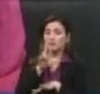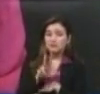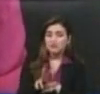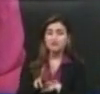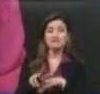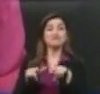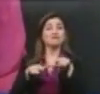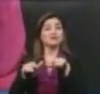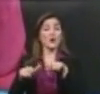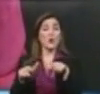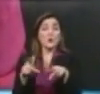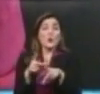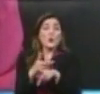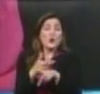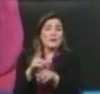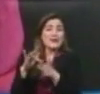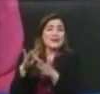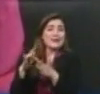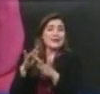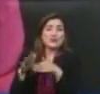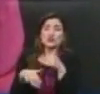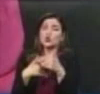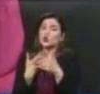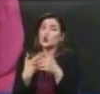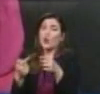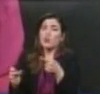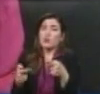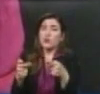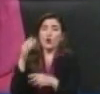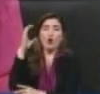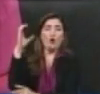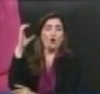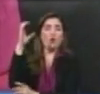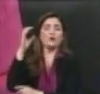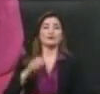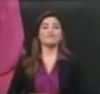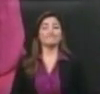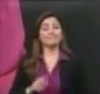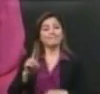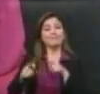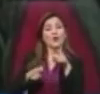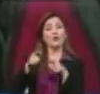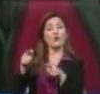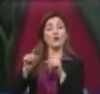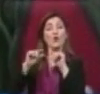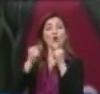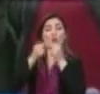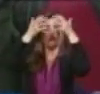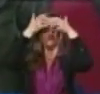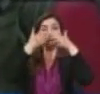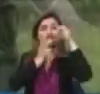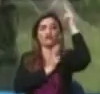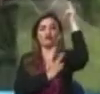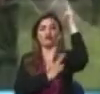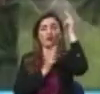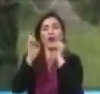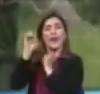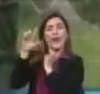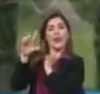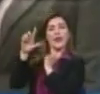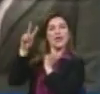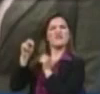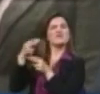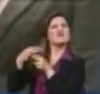juicio nuestro, más crítica de todo el conflicto en este momento en Colombia. Lo dice el jefe de la última guerrilla de Colombia, el